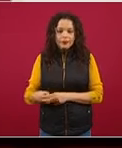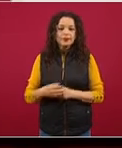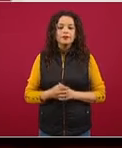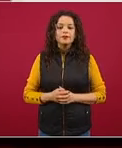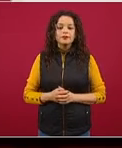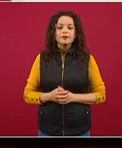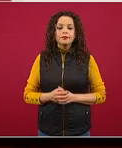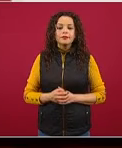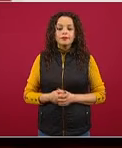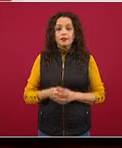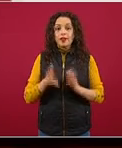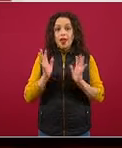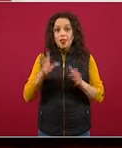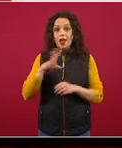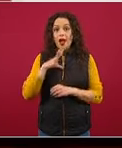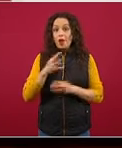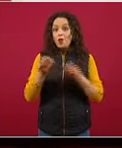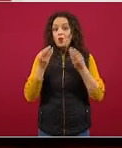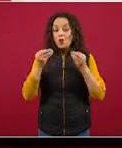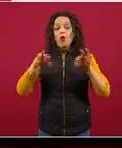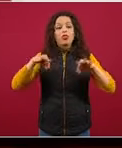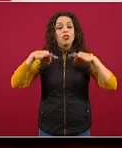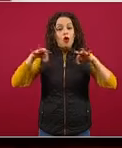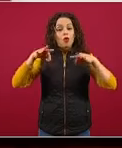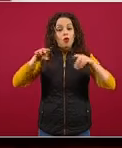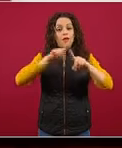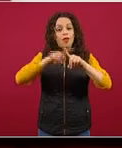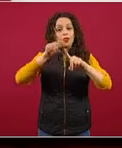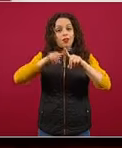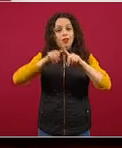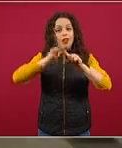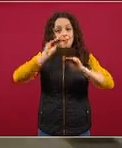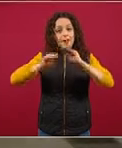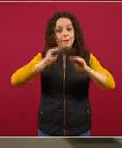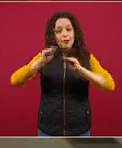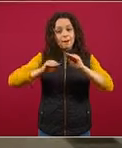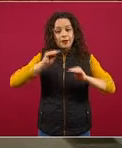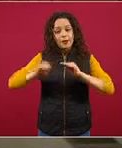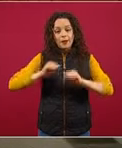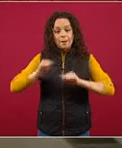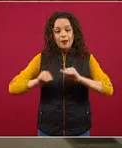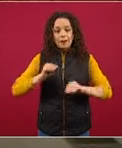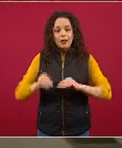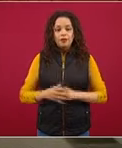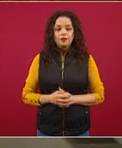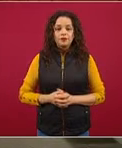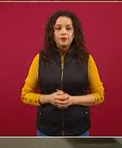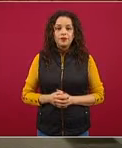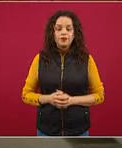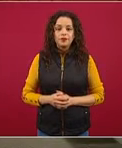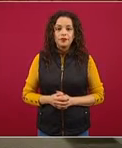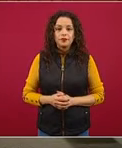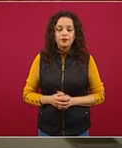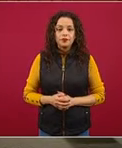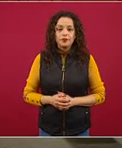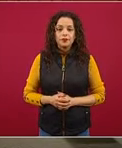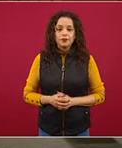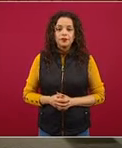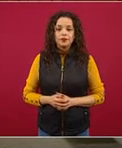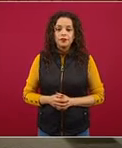Ya tenemos bastantes documentos actualizados y actualizables.